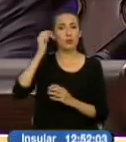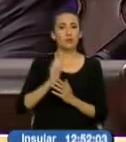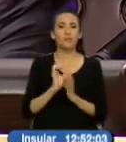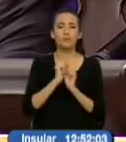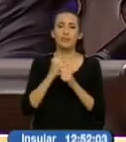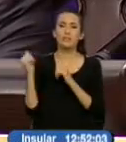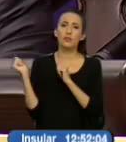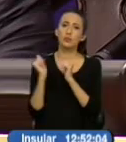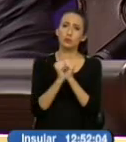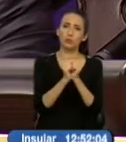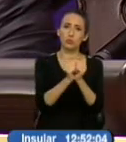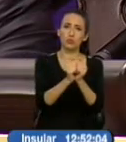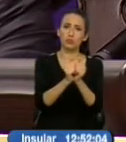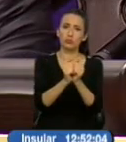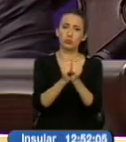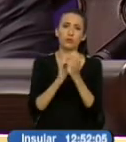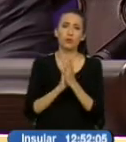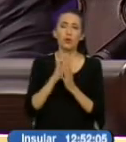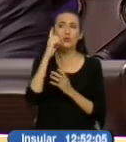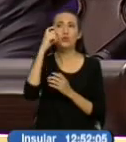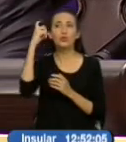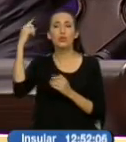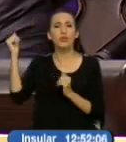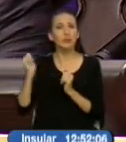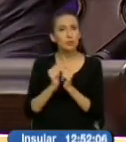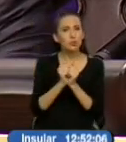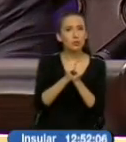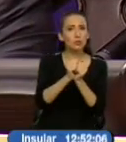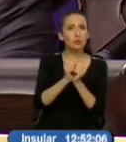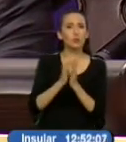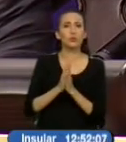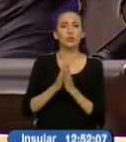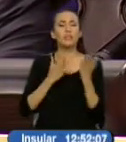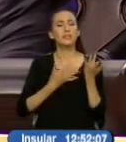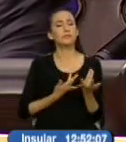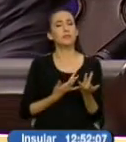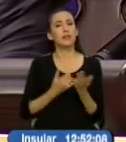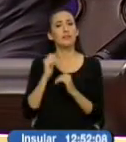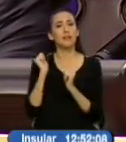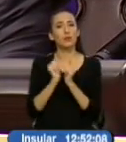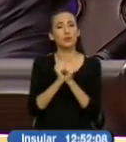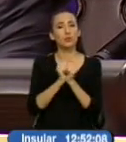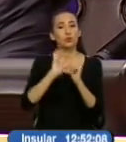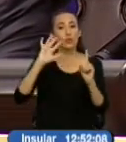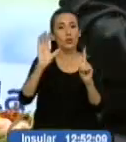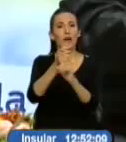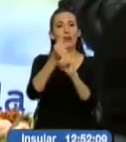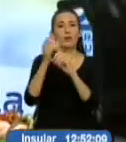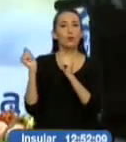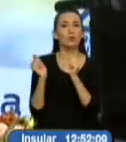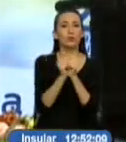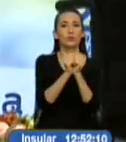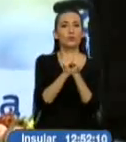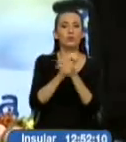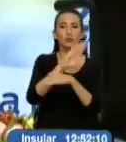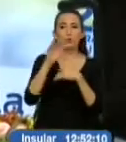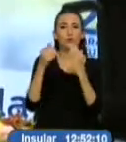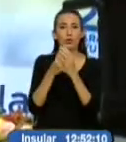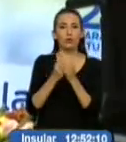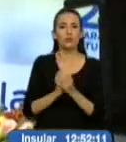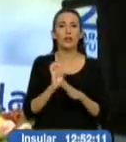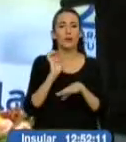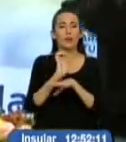juntos, es soñar juntos, es tener esperanza juntos y es lograrlo juntos. Eduardo